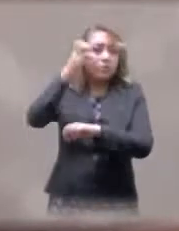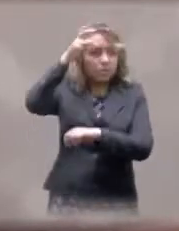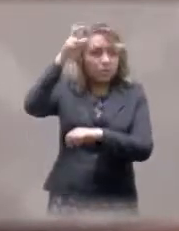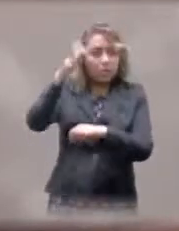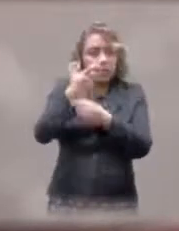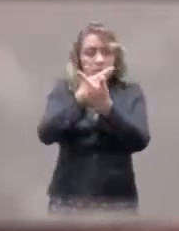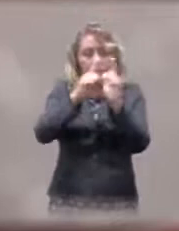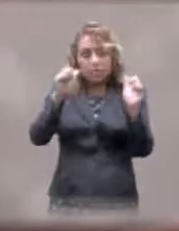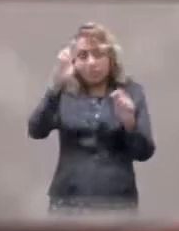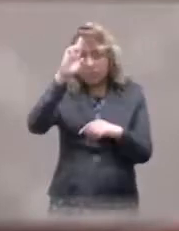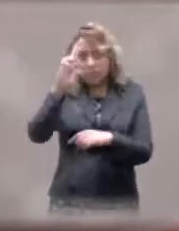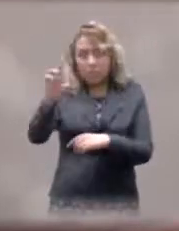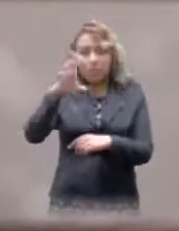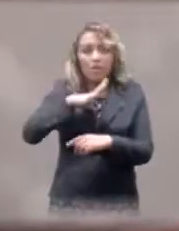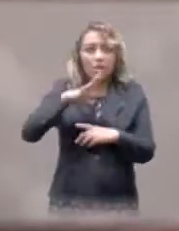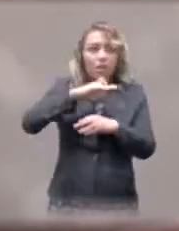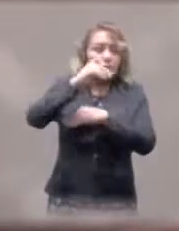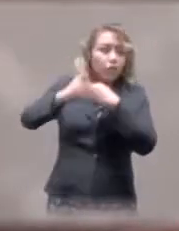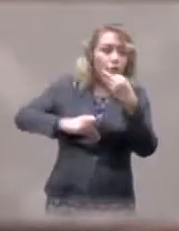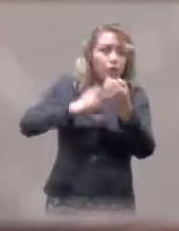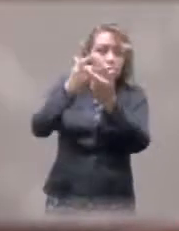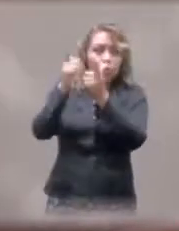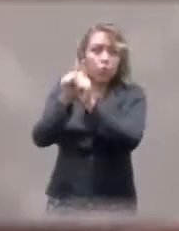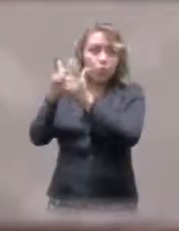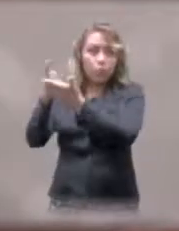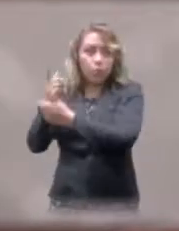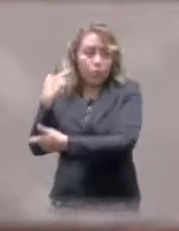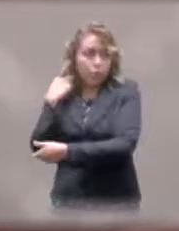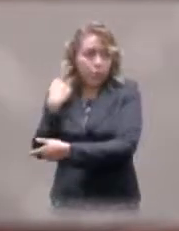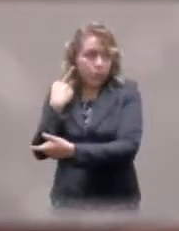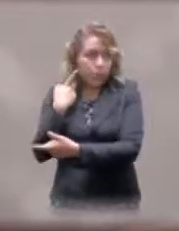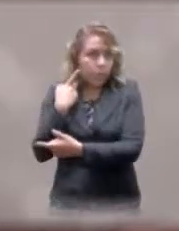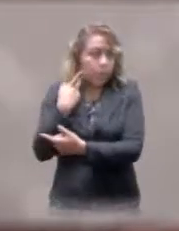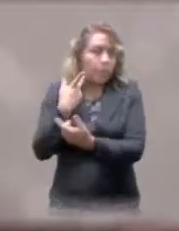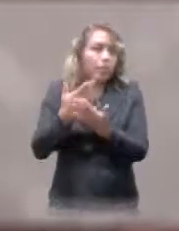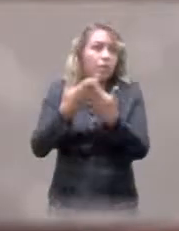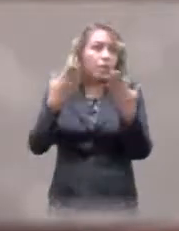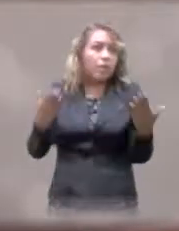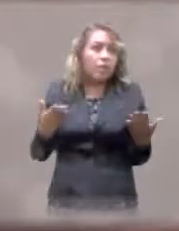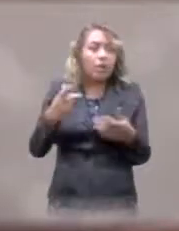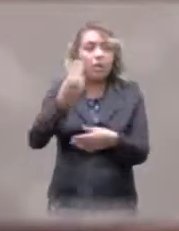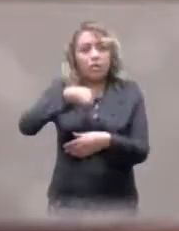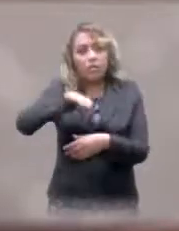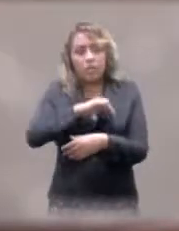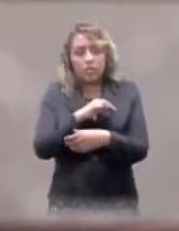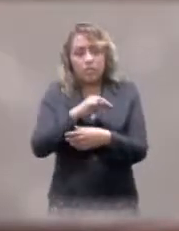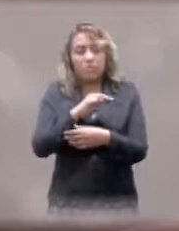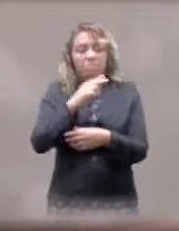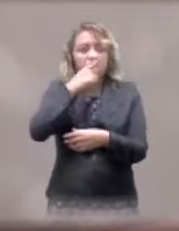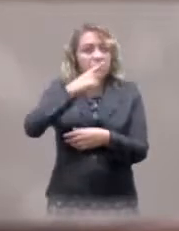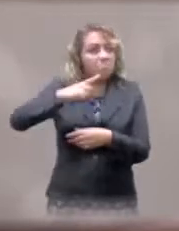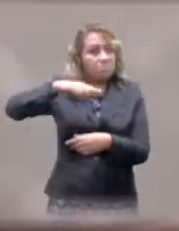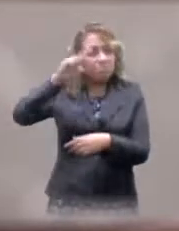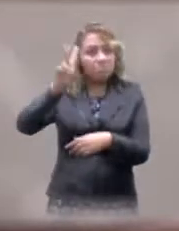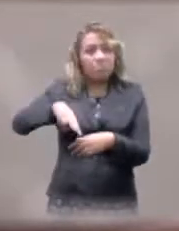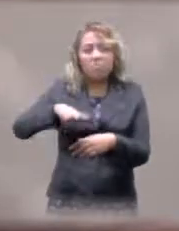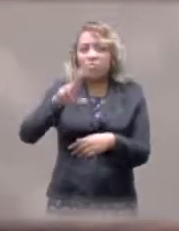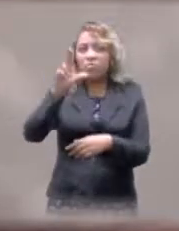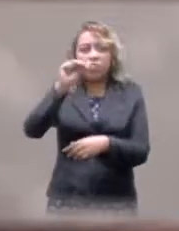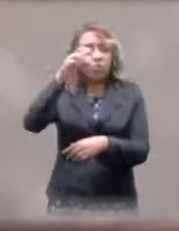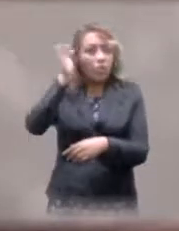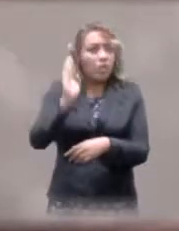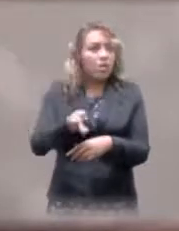donde se encuentran representados todos los partidos políticos. Emitimos un posicionamiento de rechazo a las